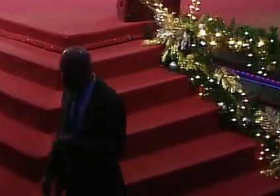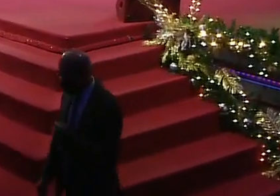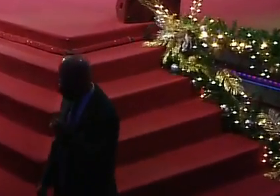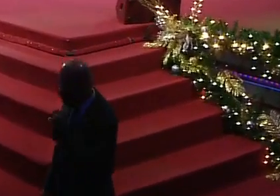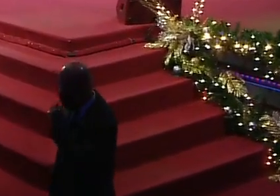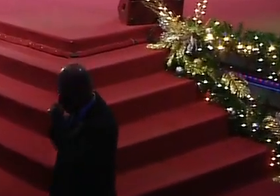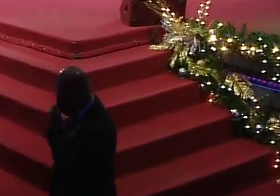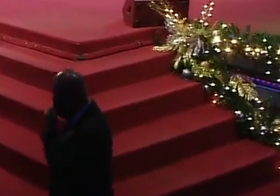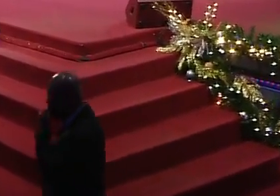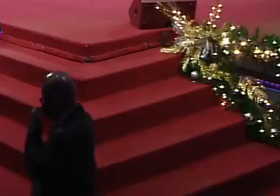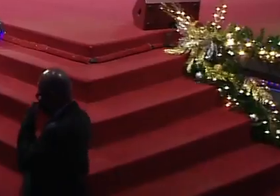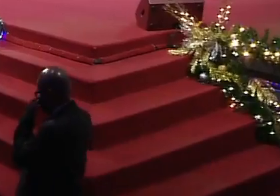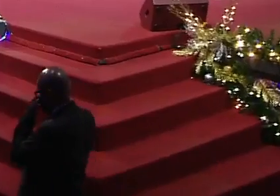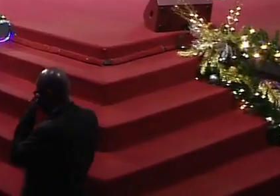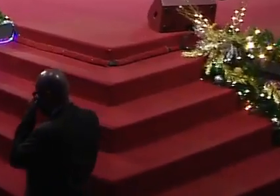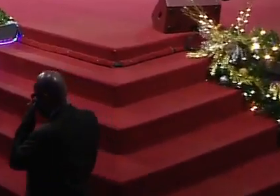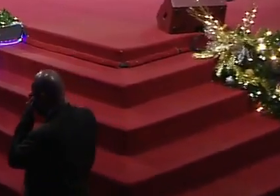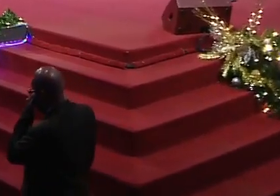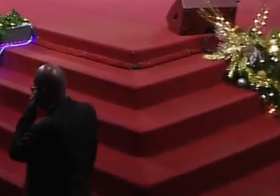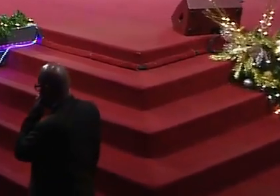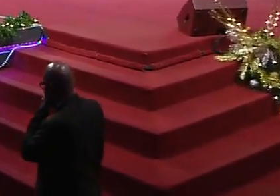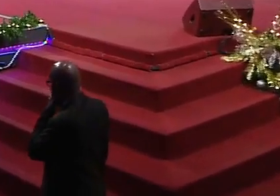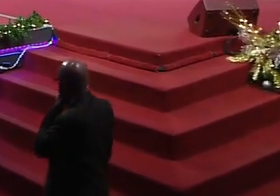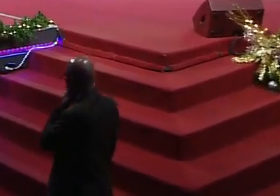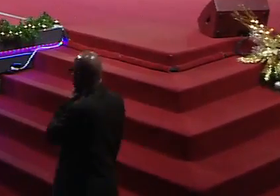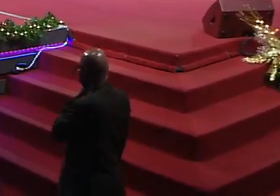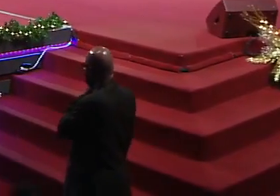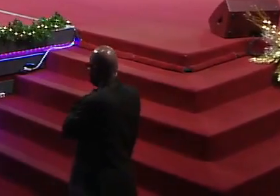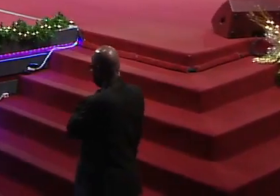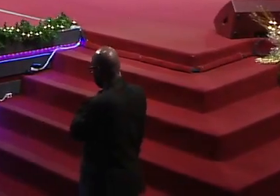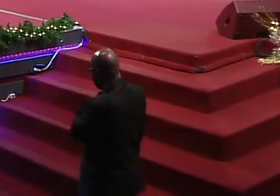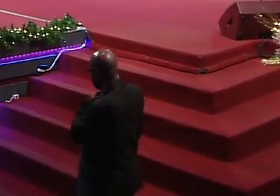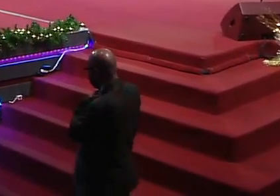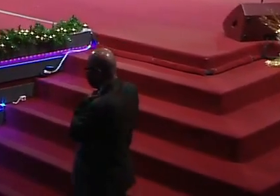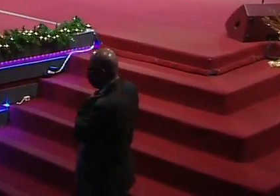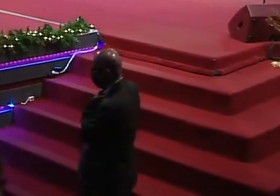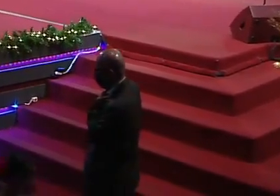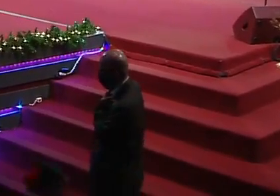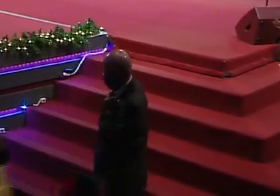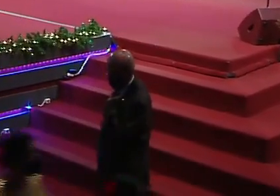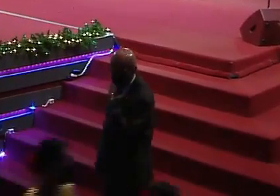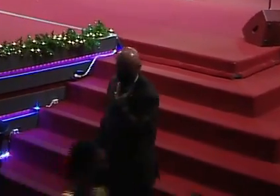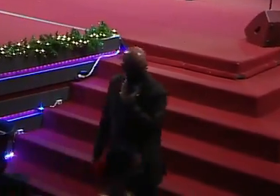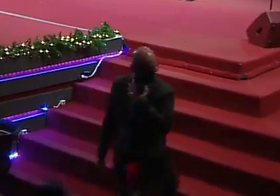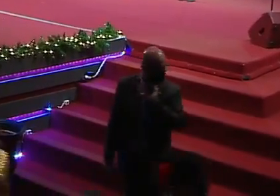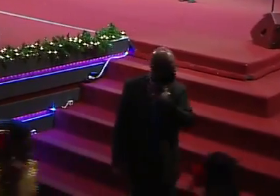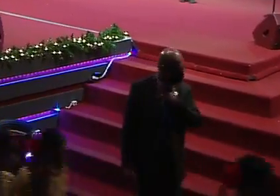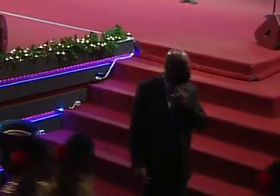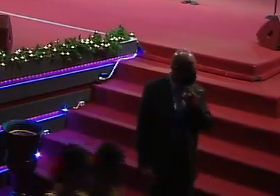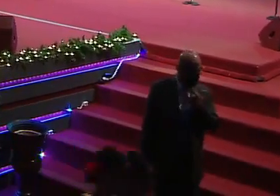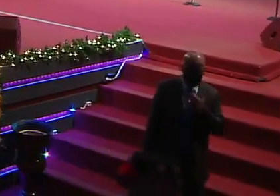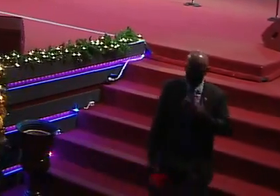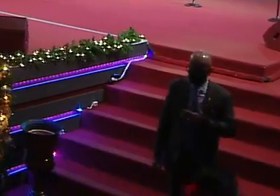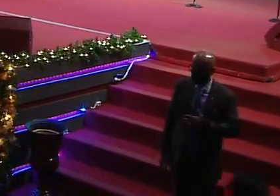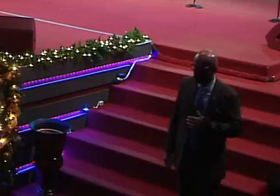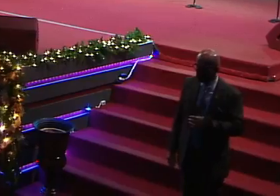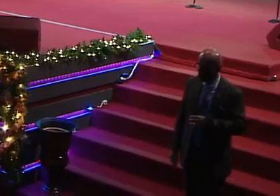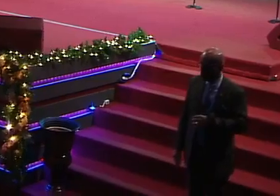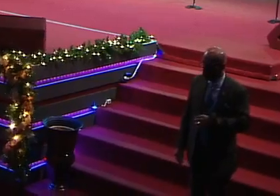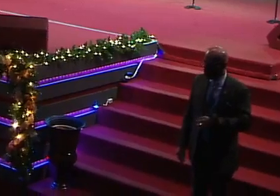Les amamos, bendiciones. Nos vemos mañana. Alaba, linda tarde. Con